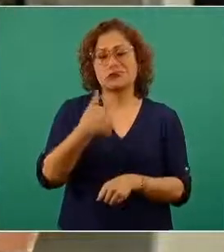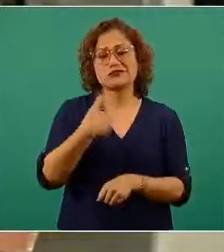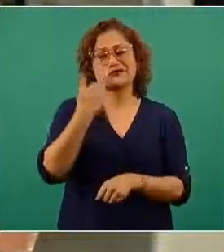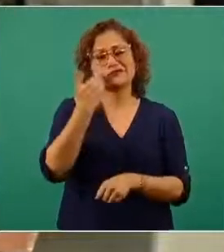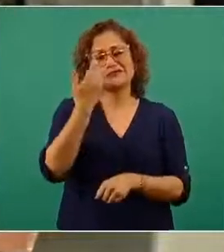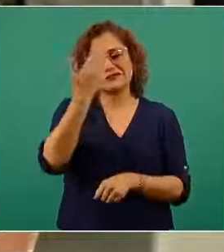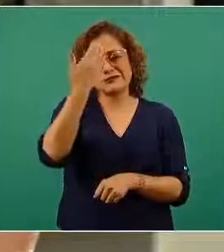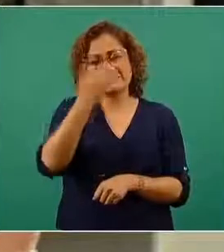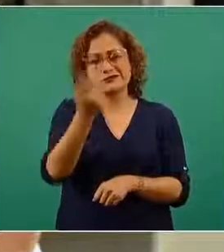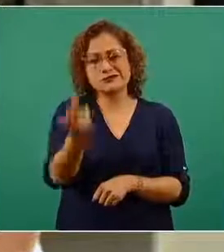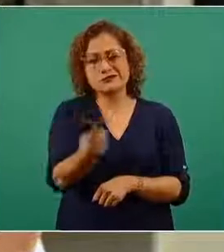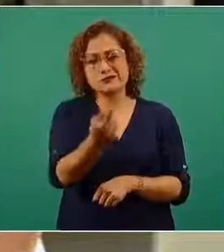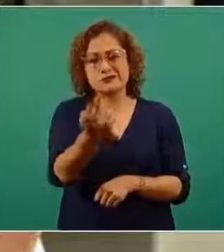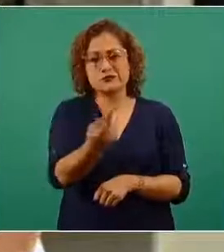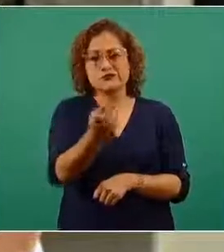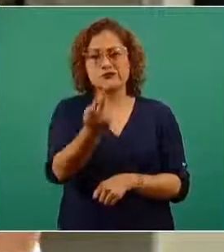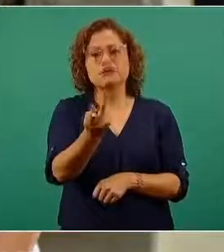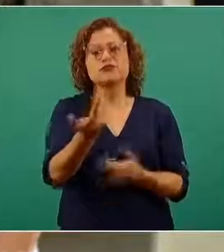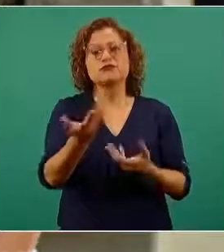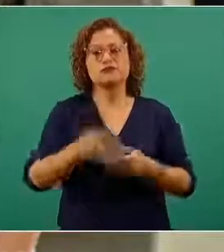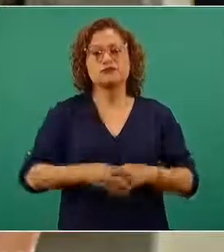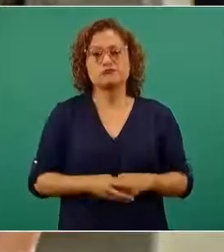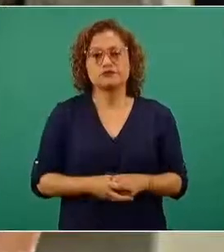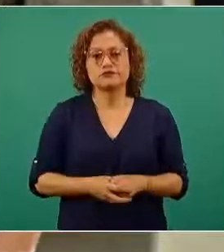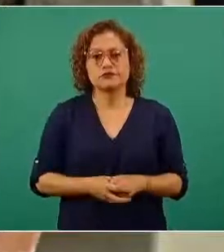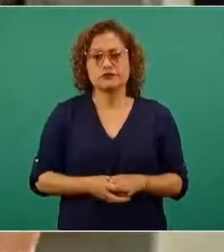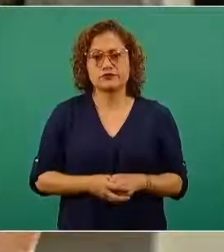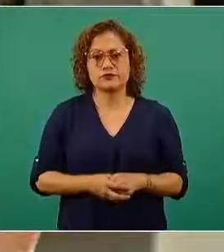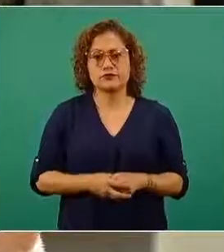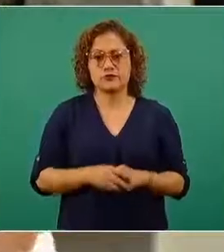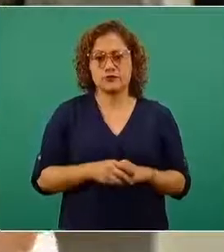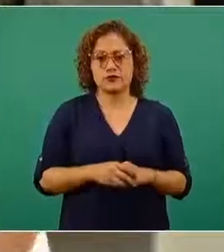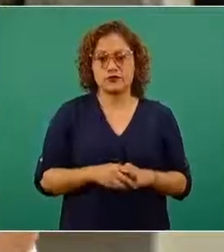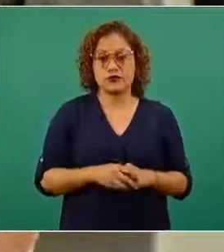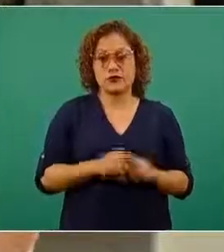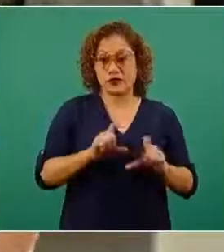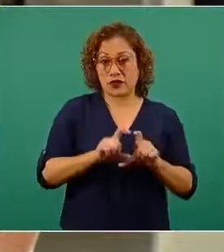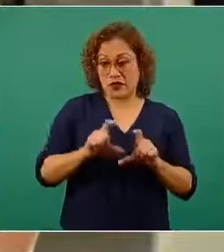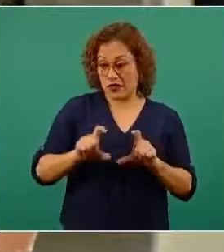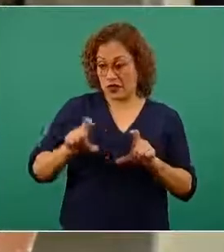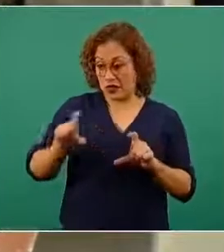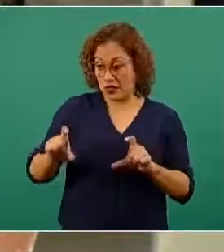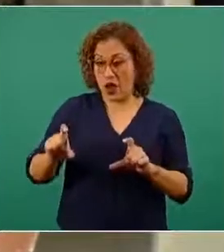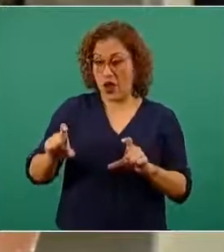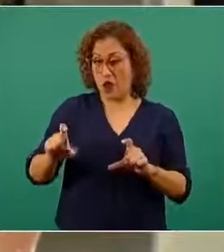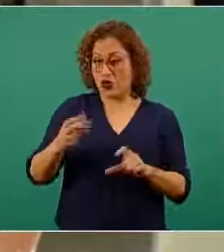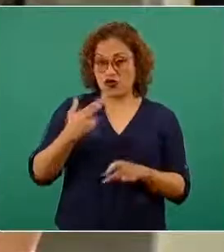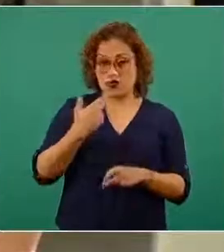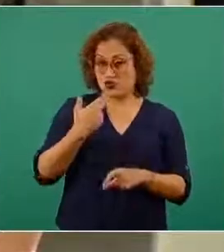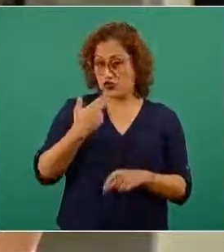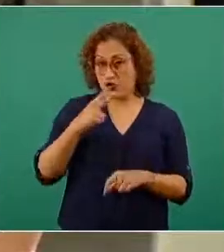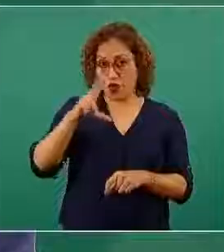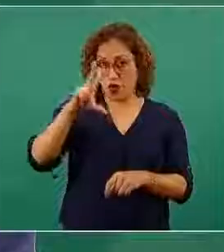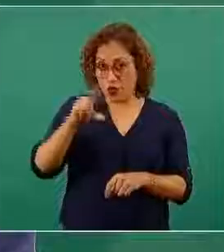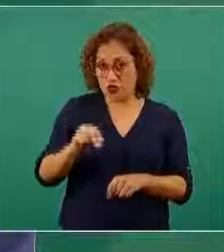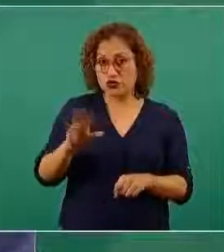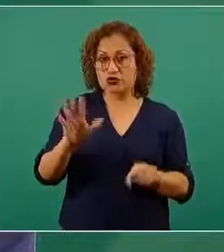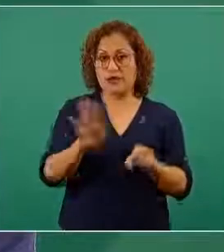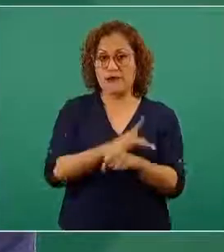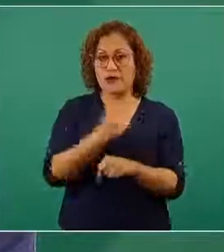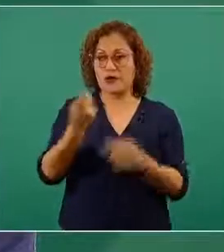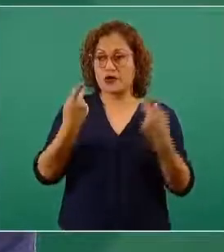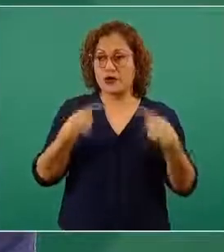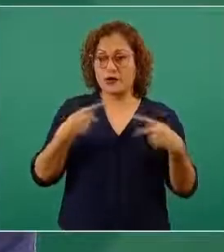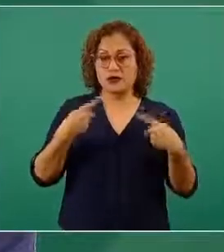saber cuáles han sido las pérdidas de las vacunas porque no se aplicaron en tiempo y